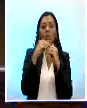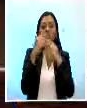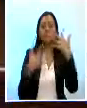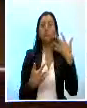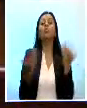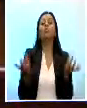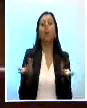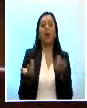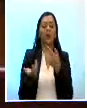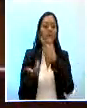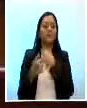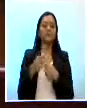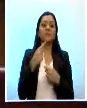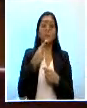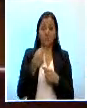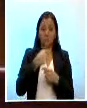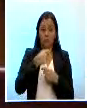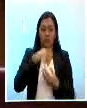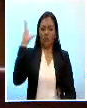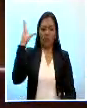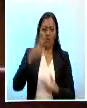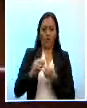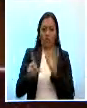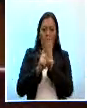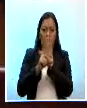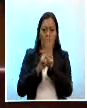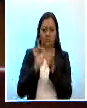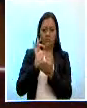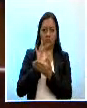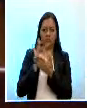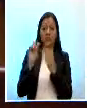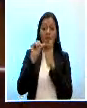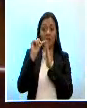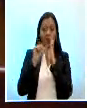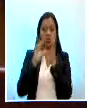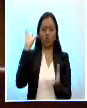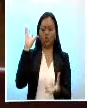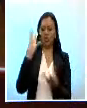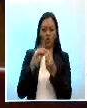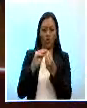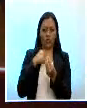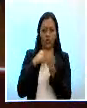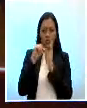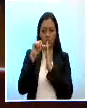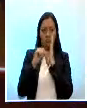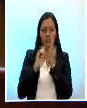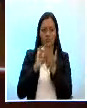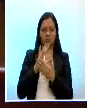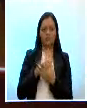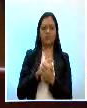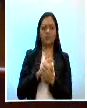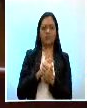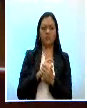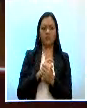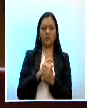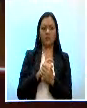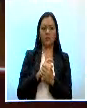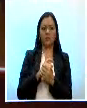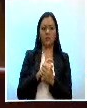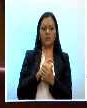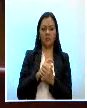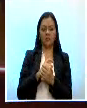ustedes? Bueno, nosotros planteamos al paquete general de los artículos que se aprobó. Otra cuestión también que